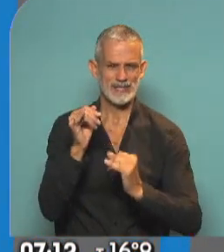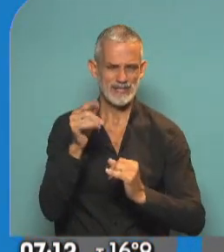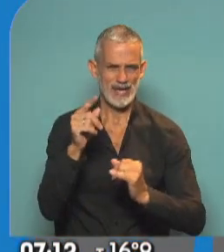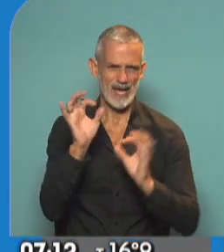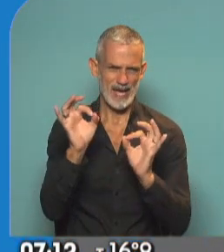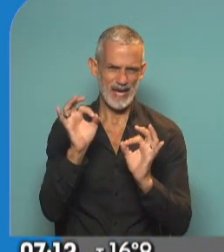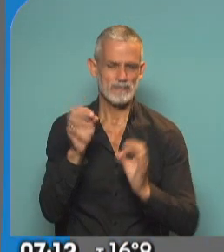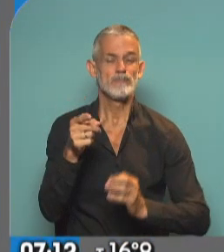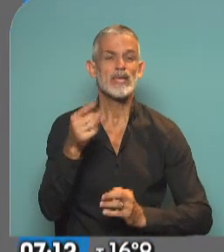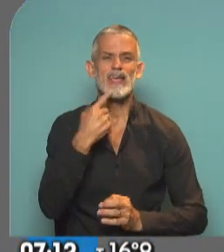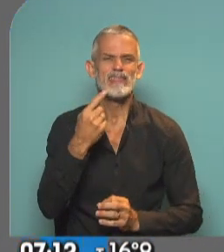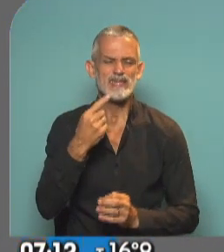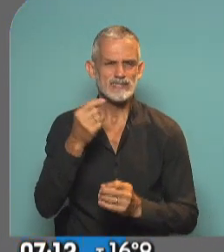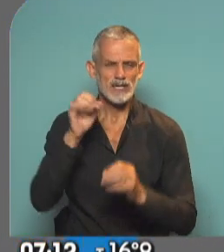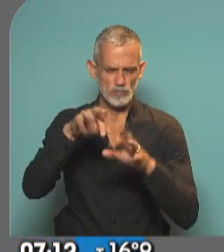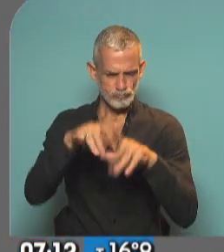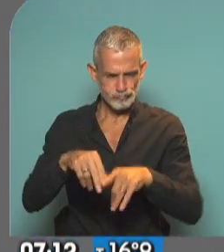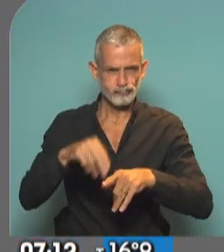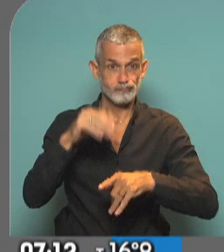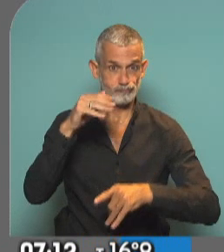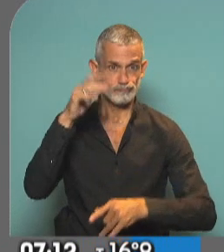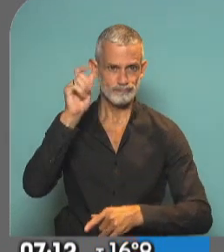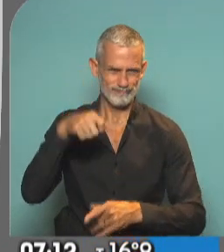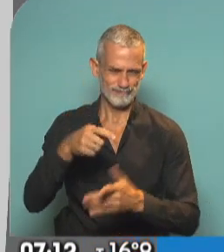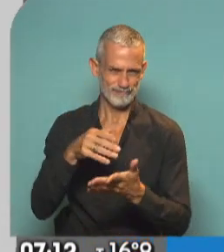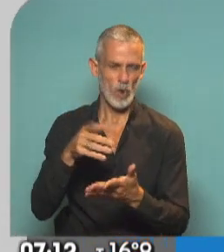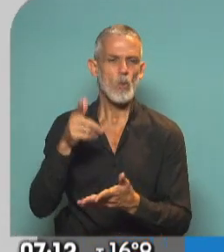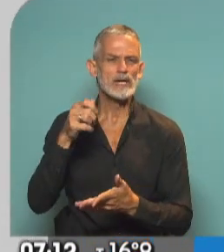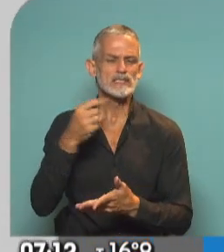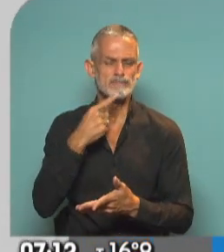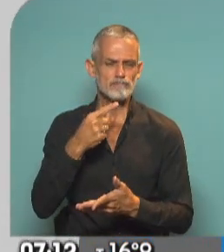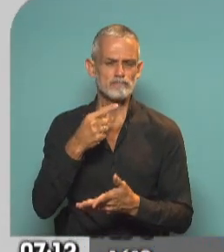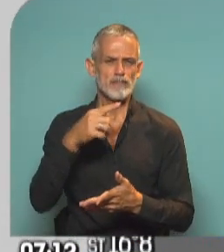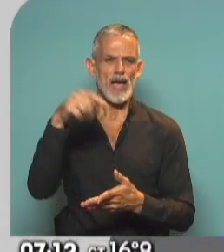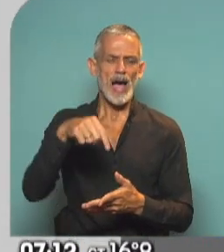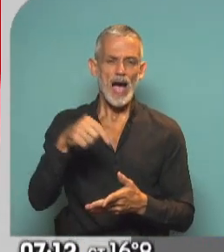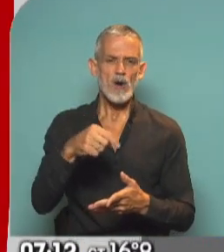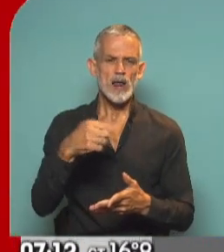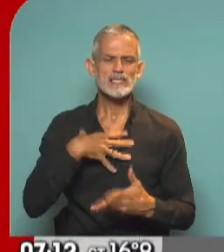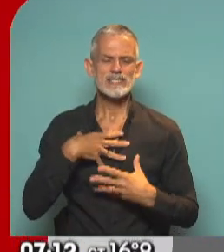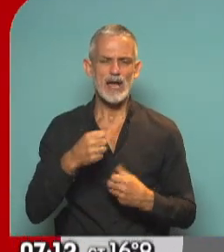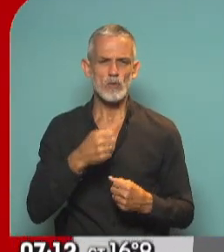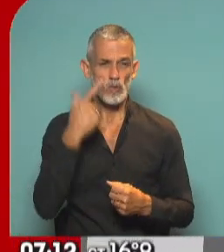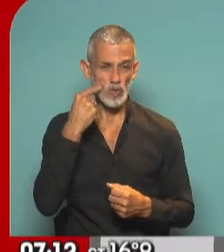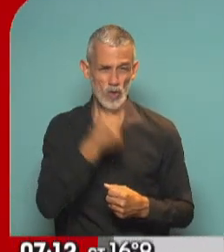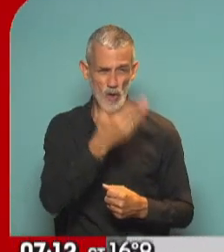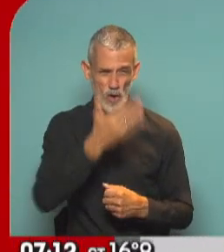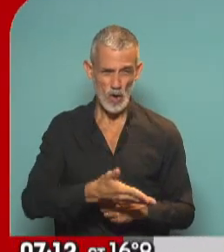con el paciente. Dice el fallo que la argumentación expuesta y la actual condición de salud,